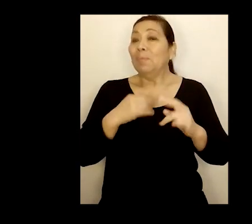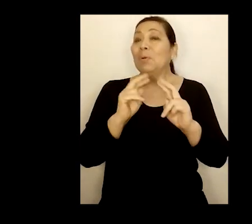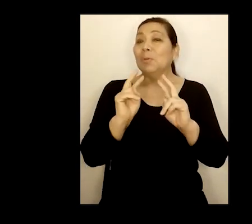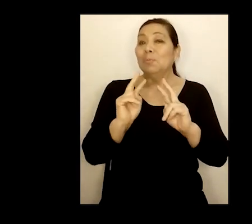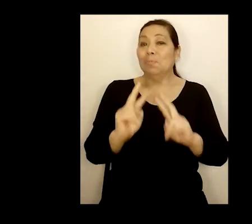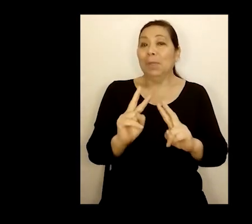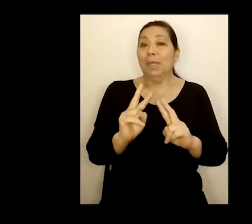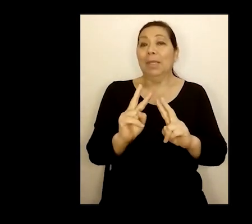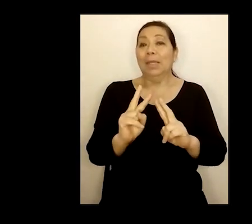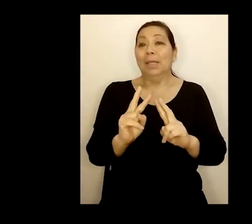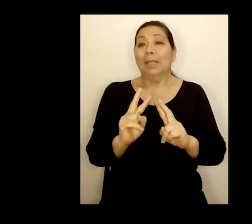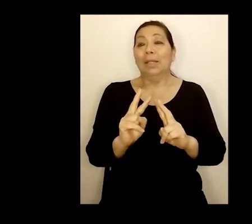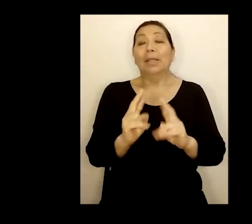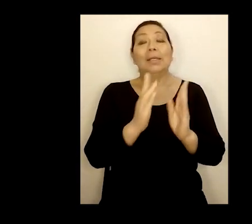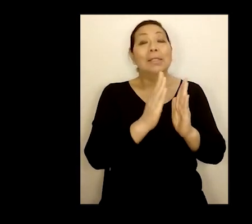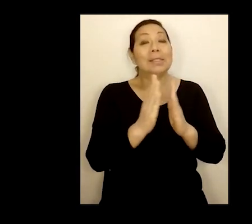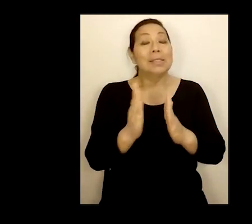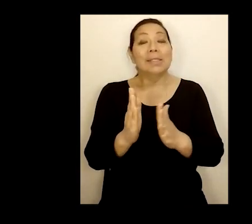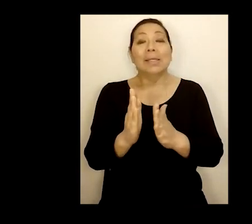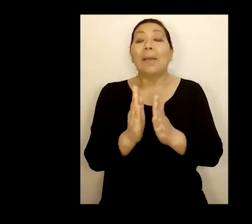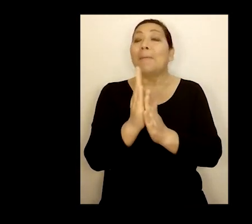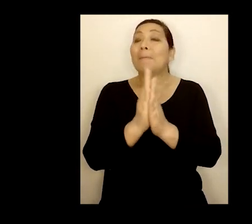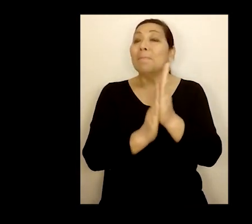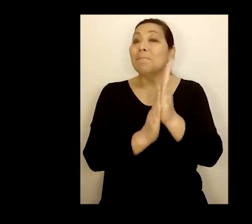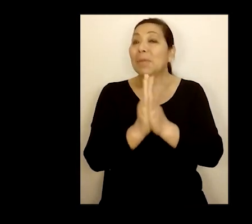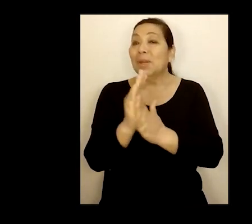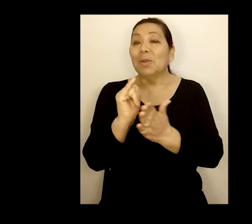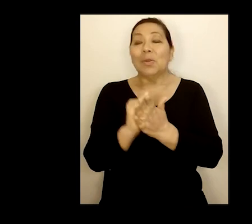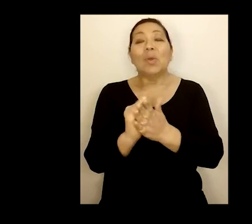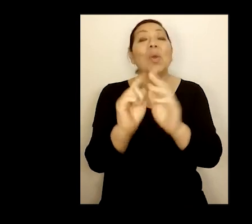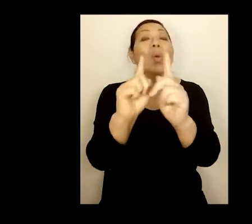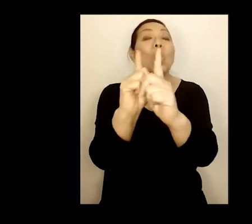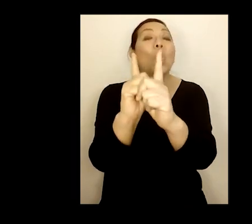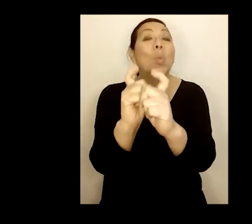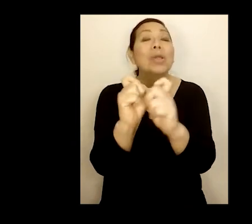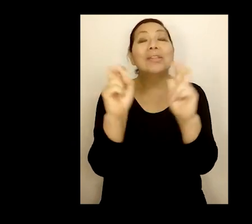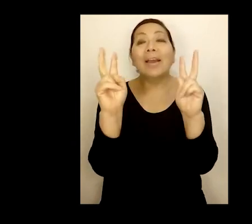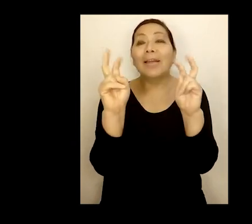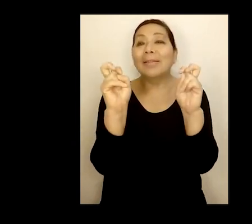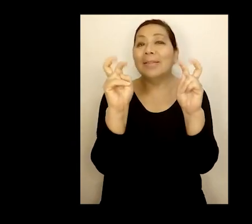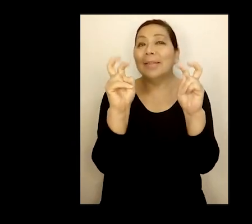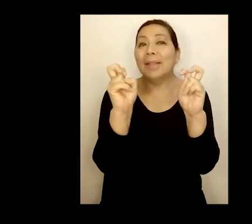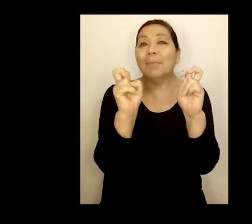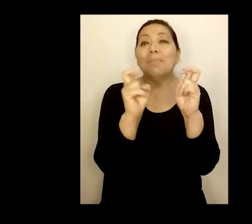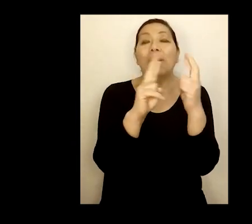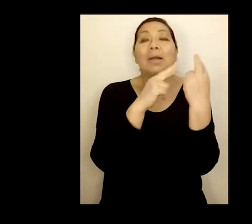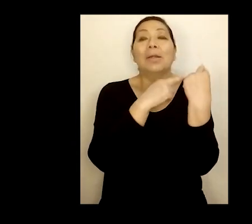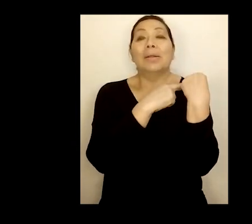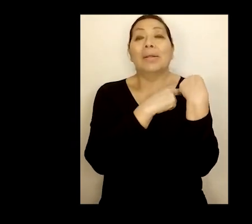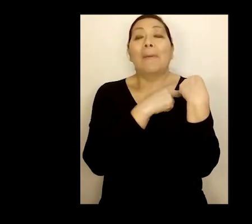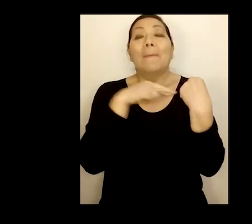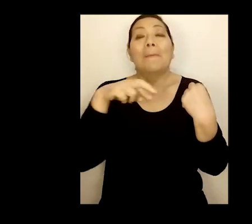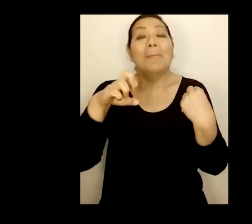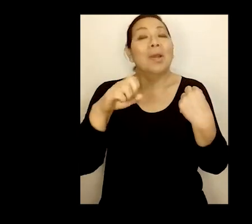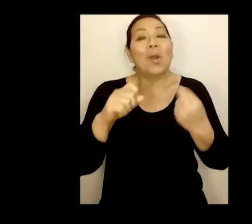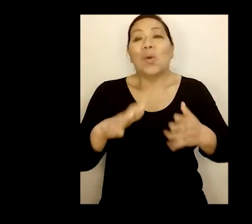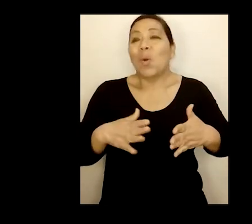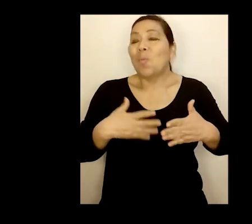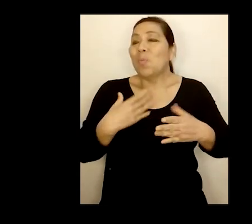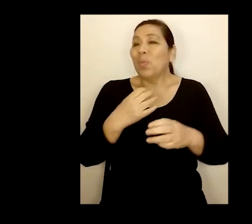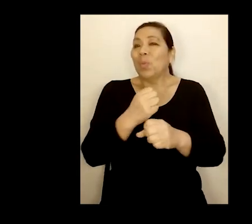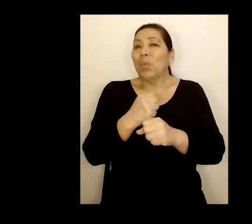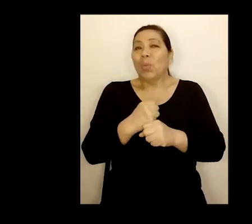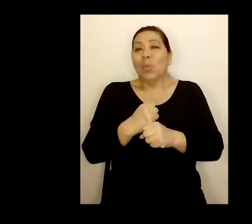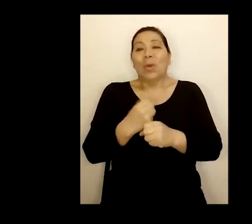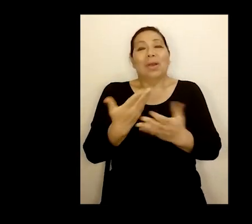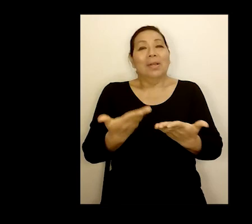apreciar que en la sede ordinaria el beneficiario cuestiona temas estrictamente de responsabilidad penal que no pueden someterse